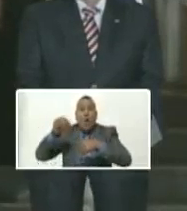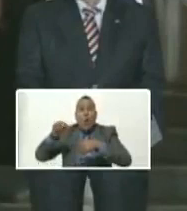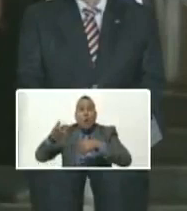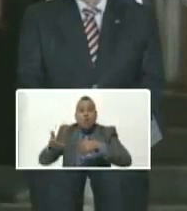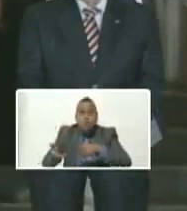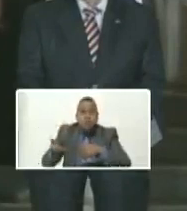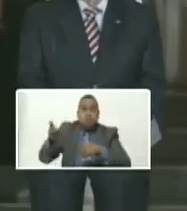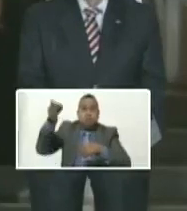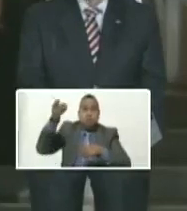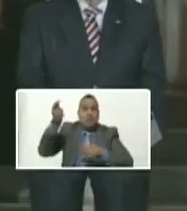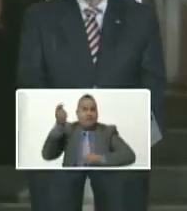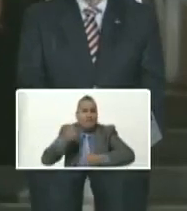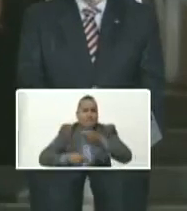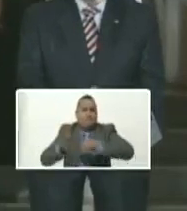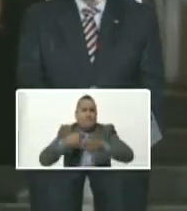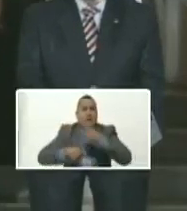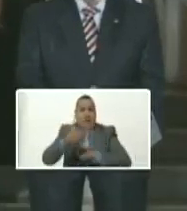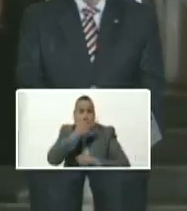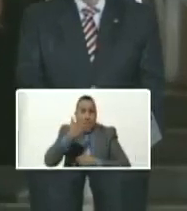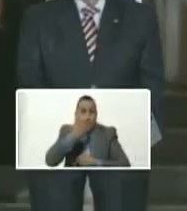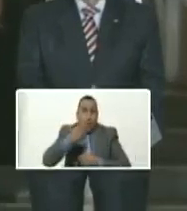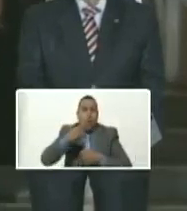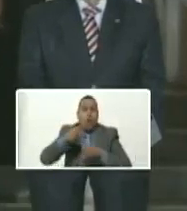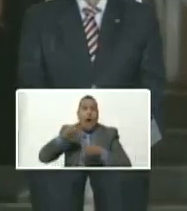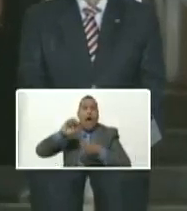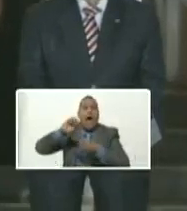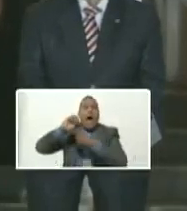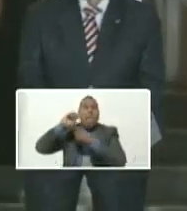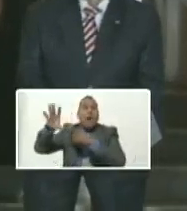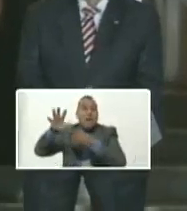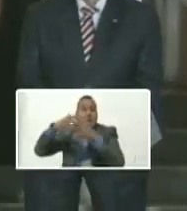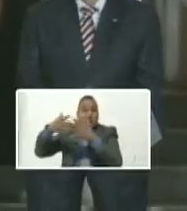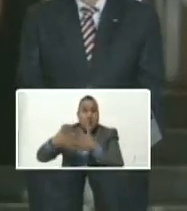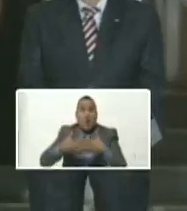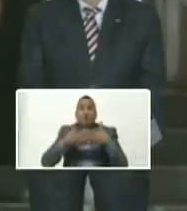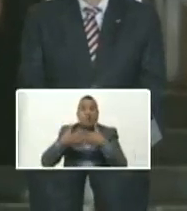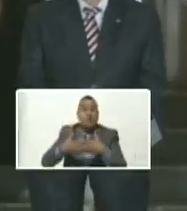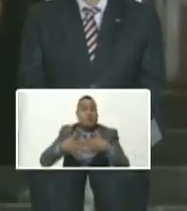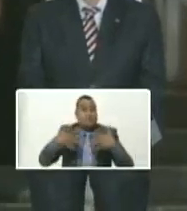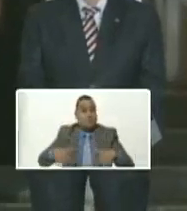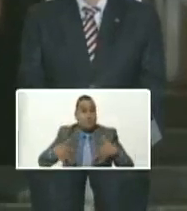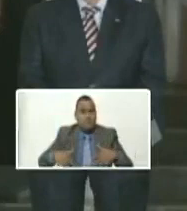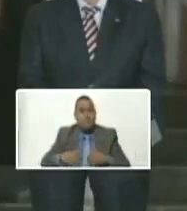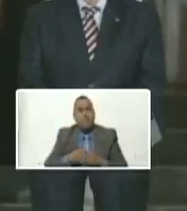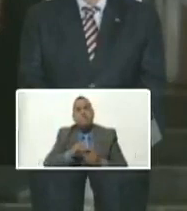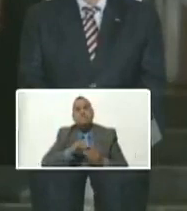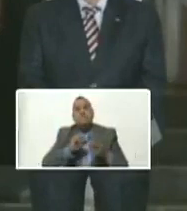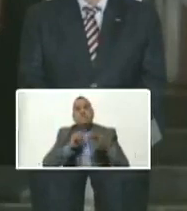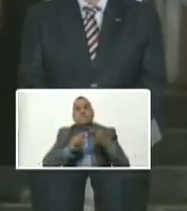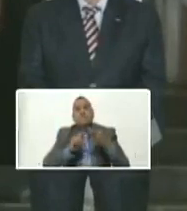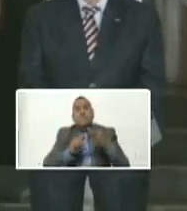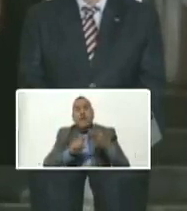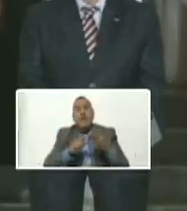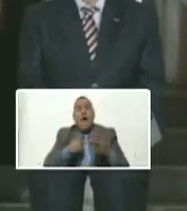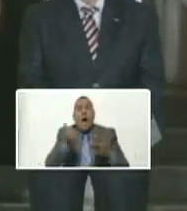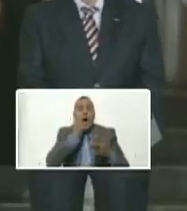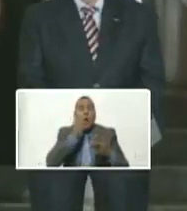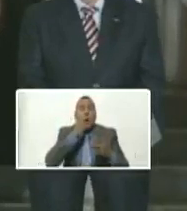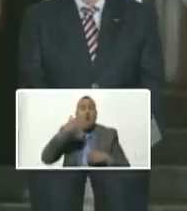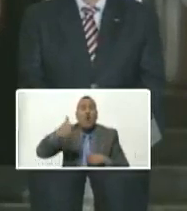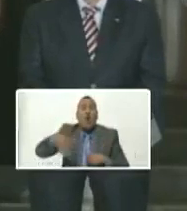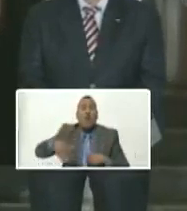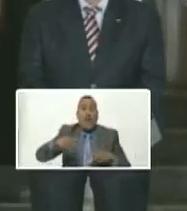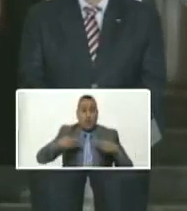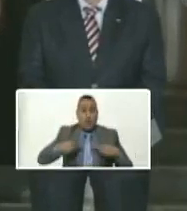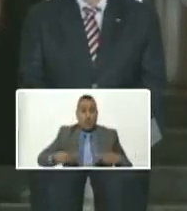desde Colombia lleva cada vez más cocaína a Estados Unidos. Producto de la violación masiva de los derechos humanos en las